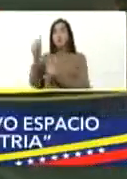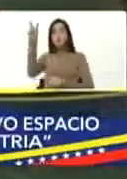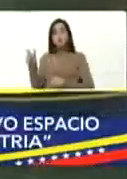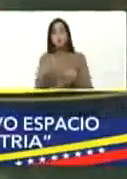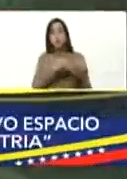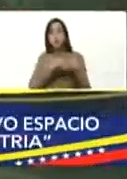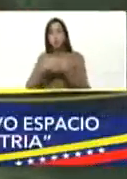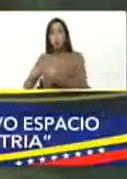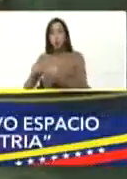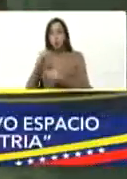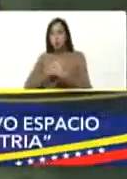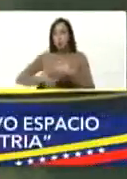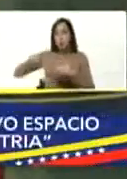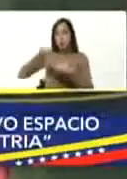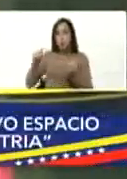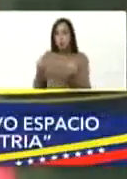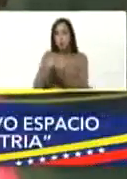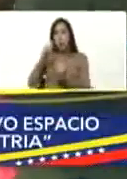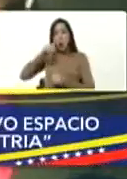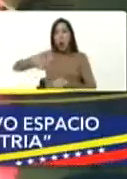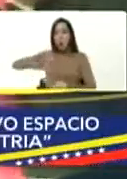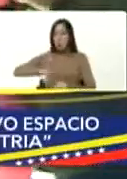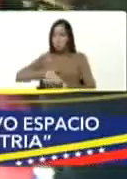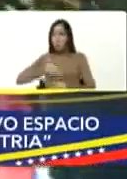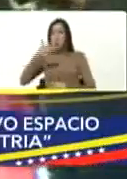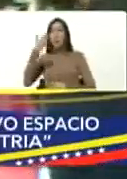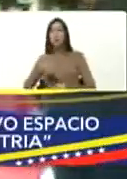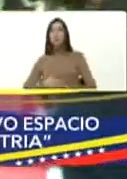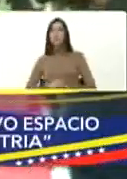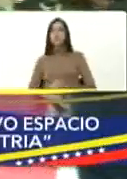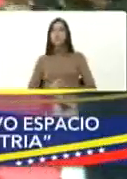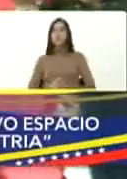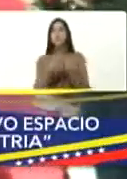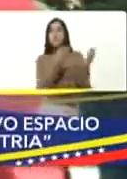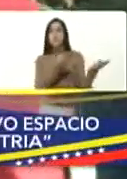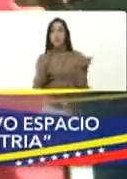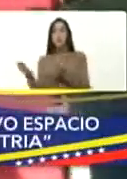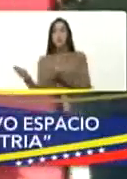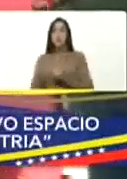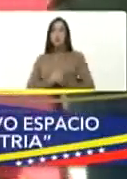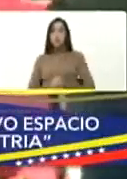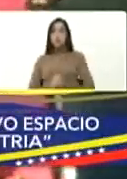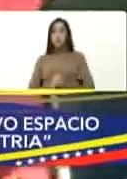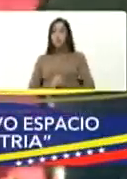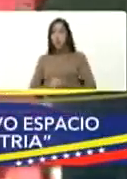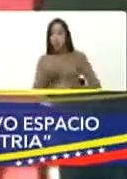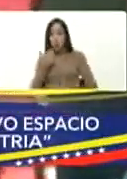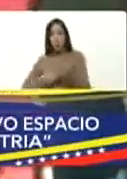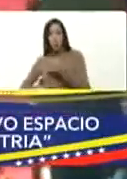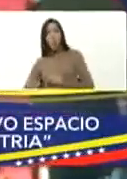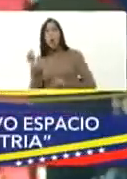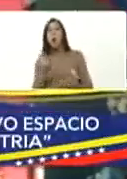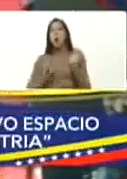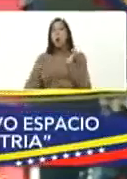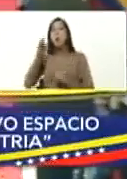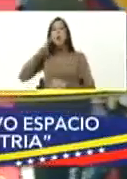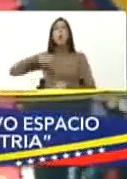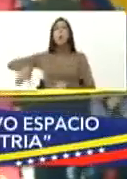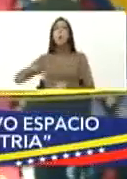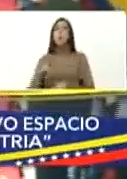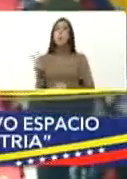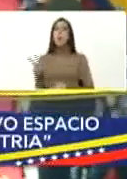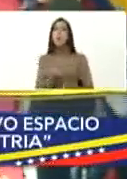Noris Herrera, junto a un pueblo que puede, que va a invitarlo a usted a compartir la emoción del pueblo entero de